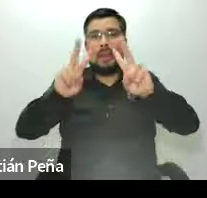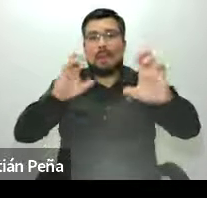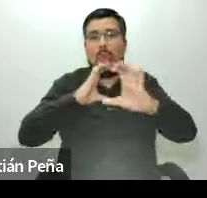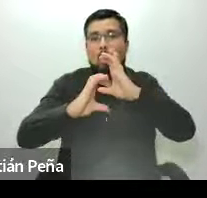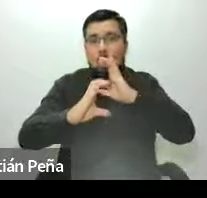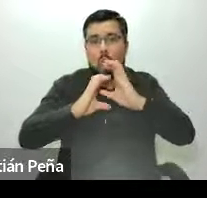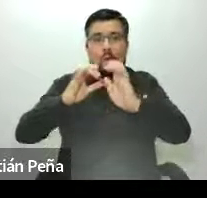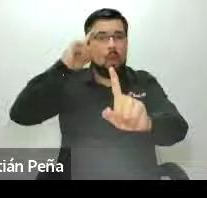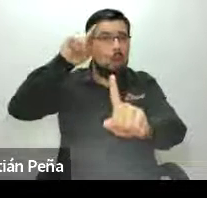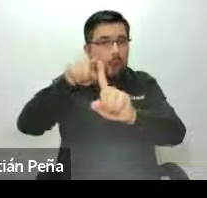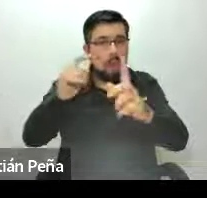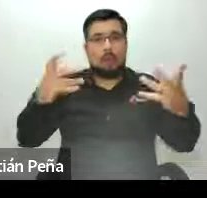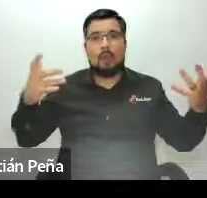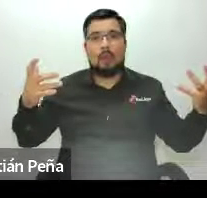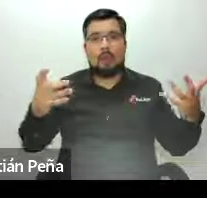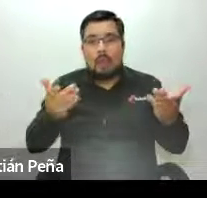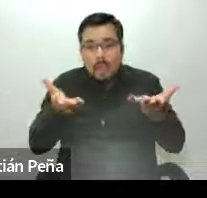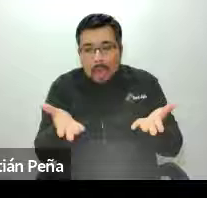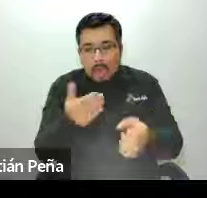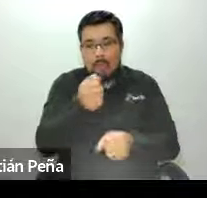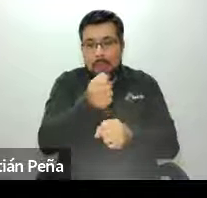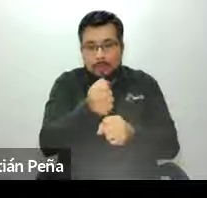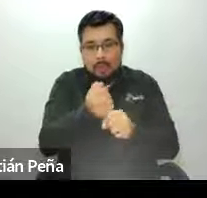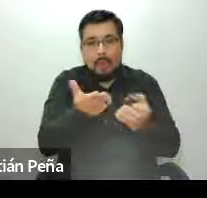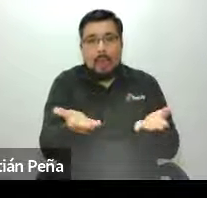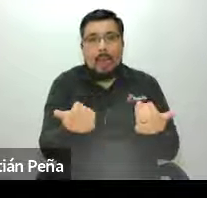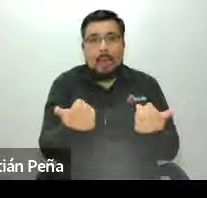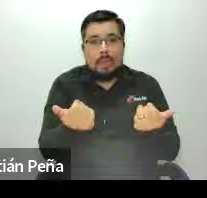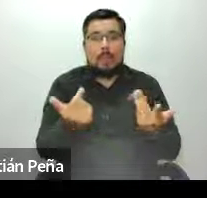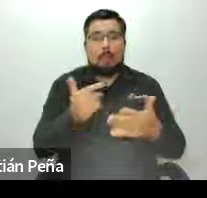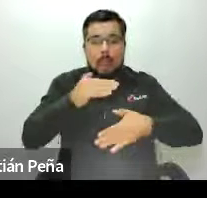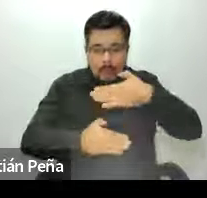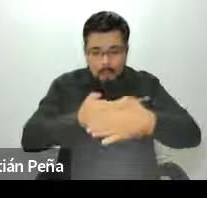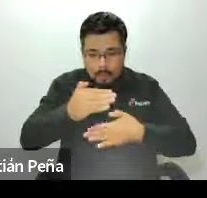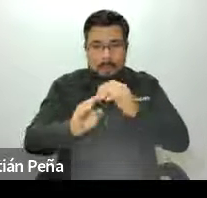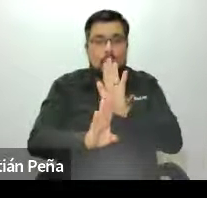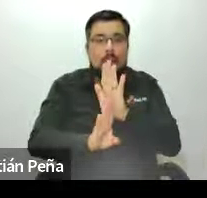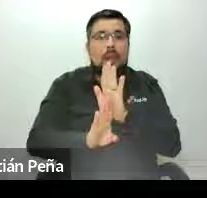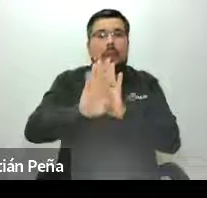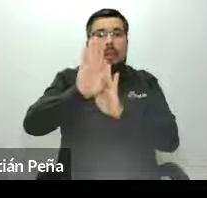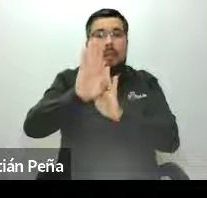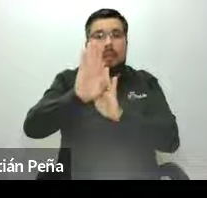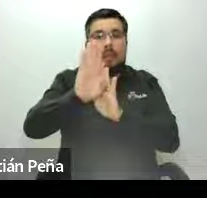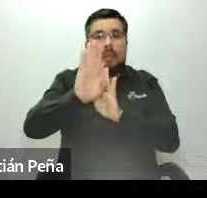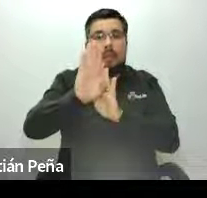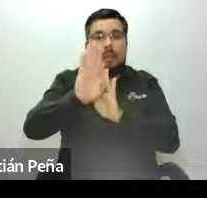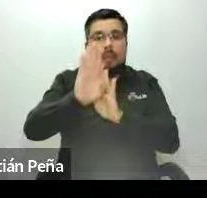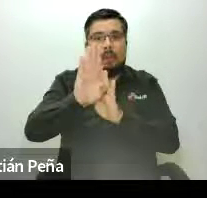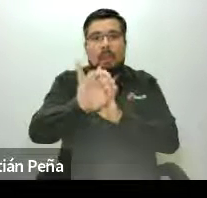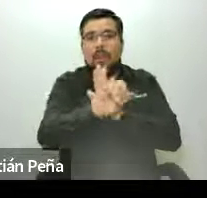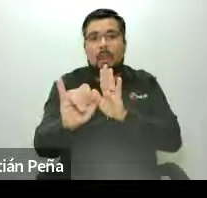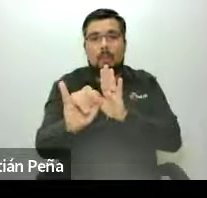requiere, ¿no es cierto?, para poder avanzar en su aprendizaje y su integración social, entonces estamos perdidos, ¿me entiendes? O sea, el currículum está